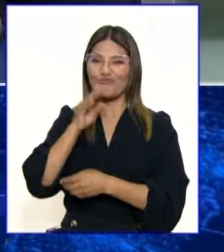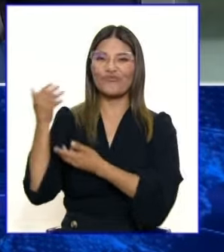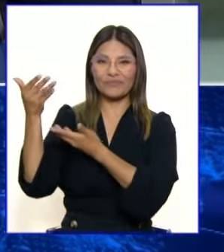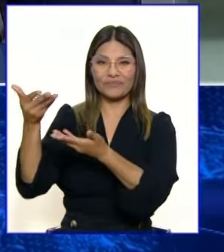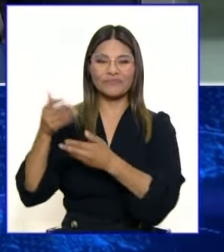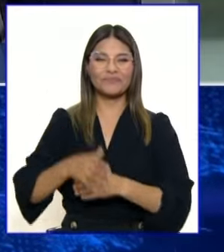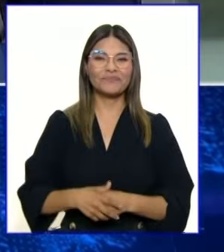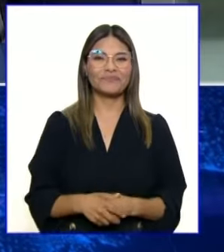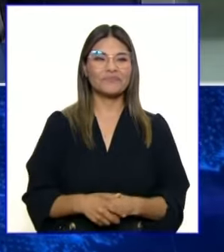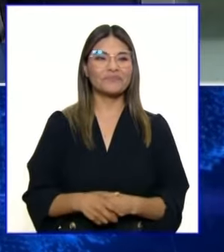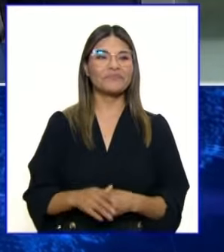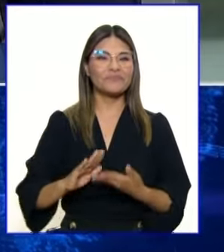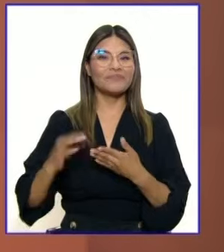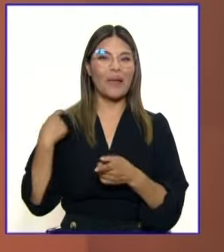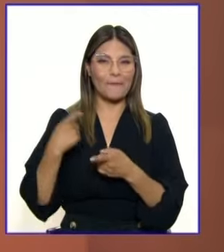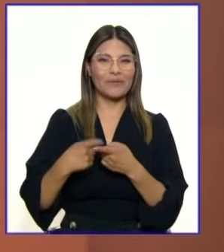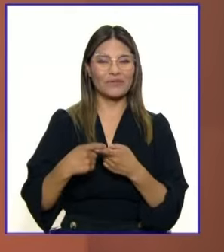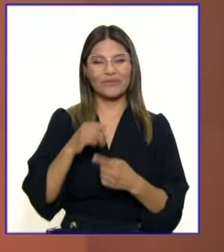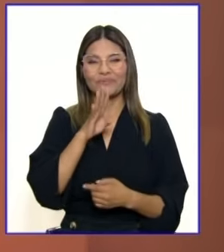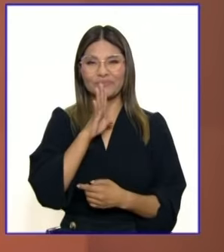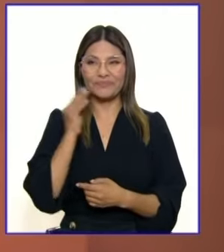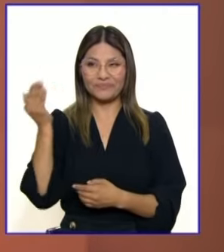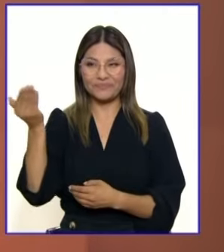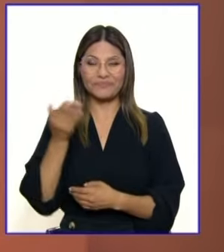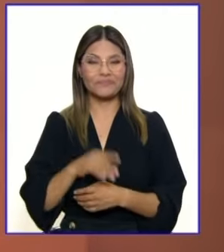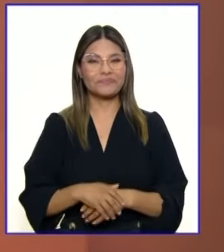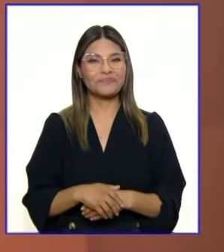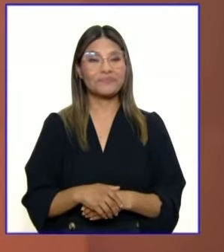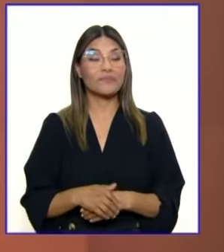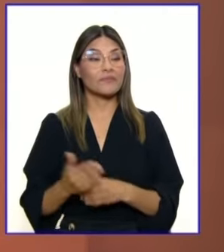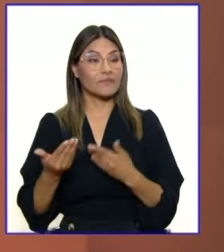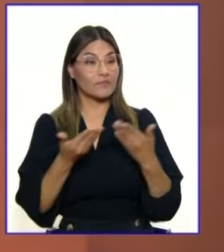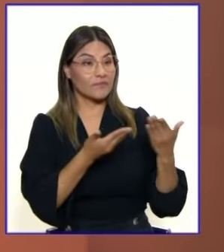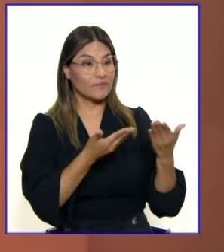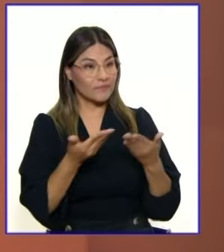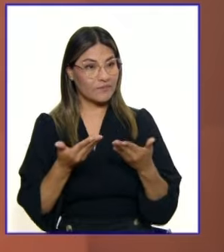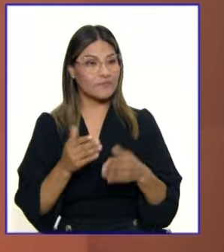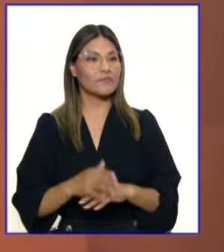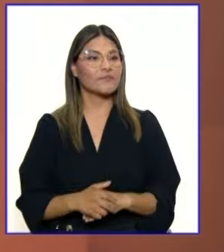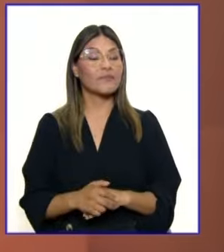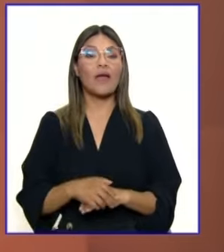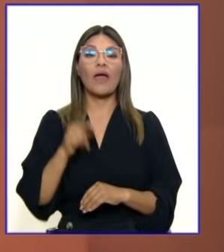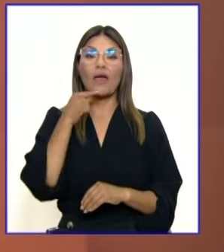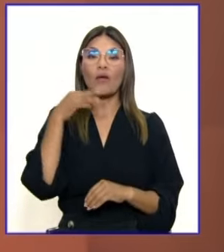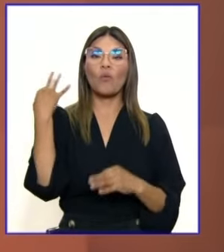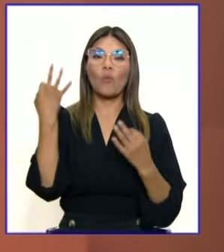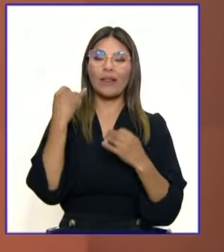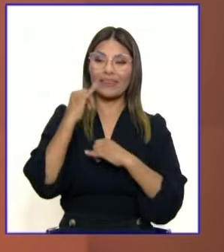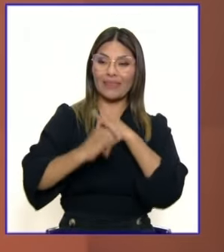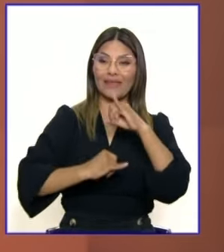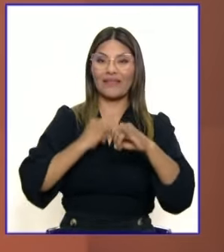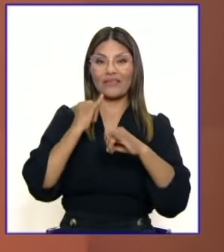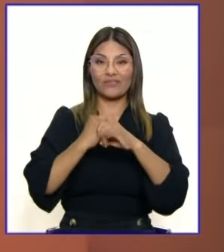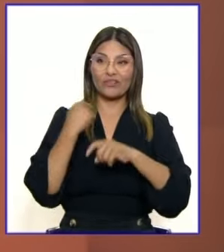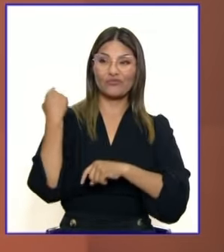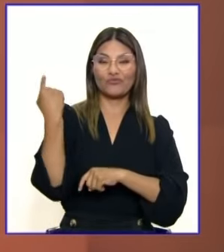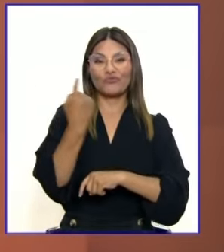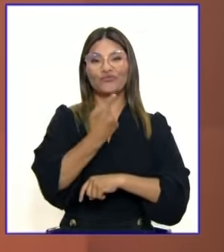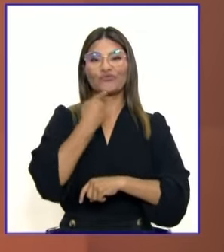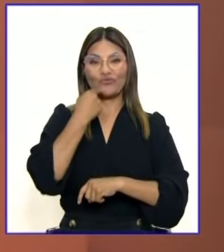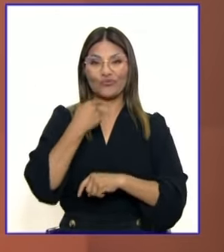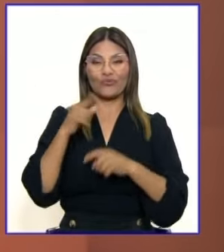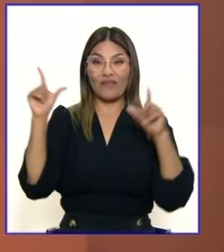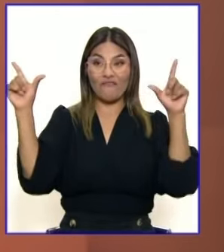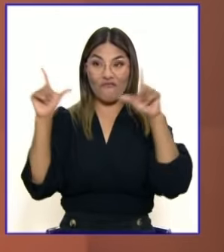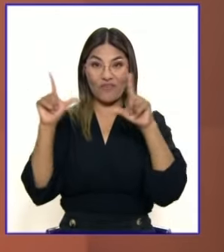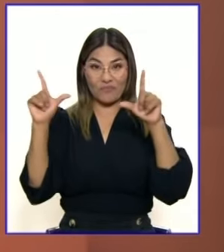estudios. Muchas gracias, Jorge Antonio Chávez, por esta información que nos brindabas desde el Centro Internacional de Prensa en San